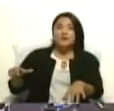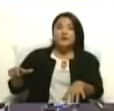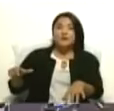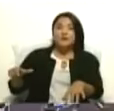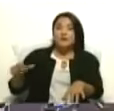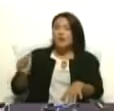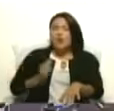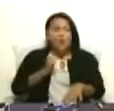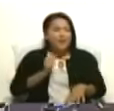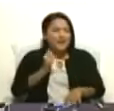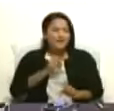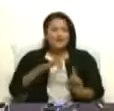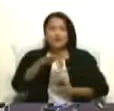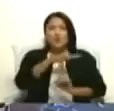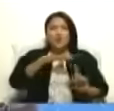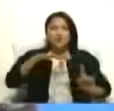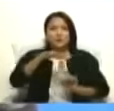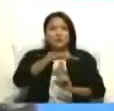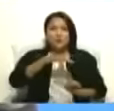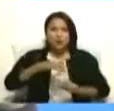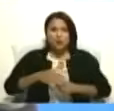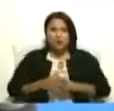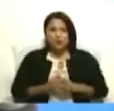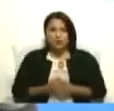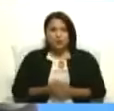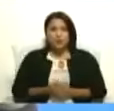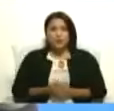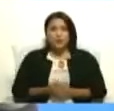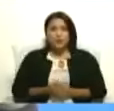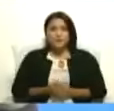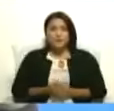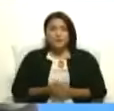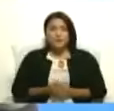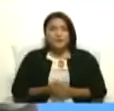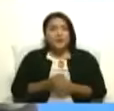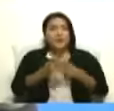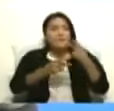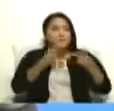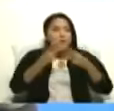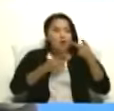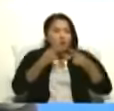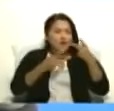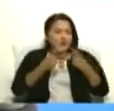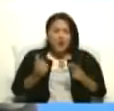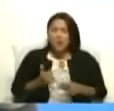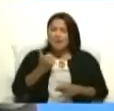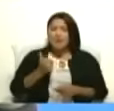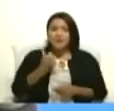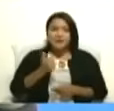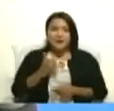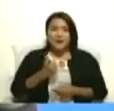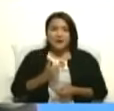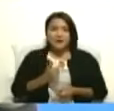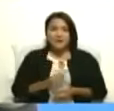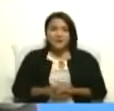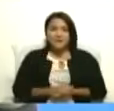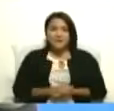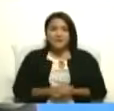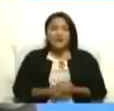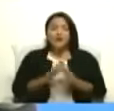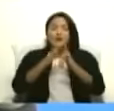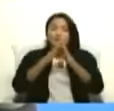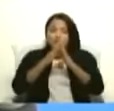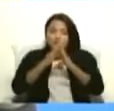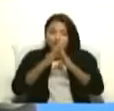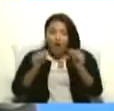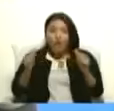en el en la cosmovisión política o en la parcela política que a cada uno le parezca Pero todas las